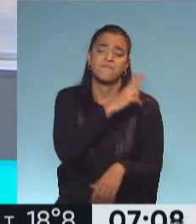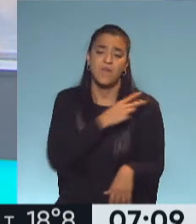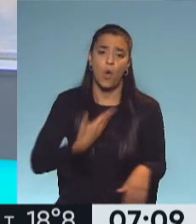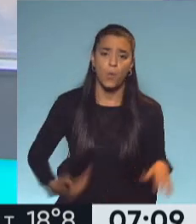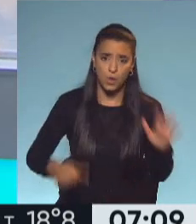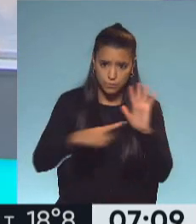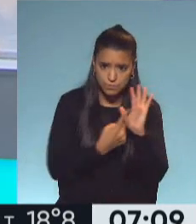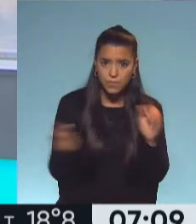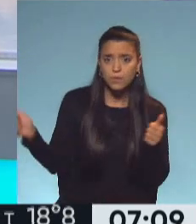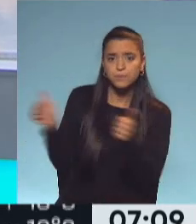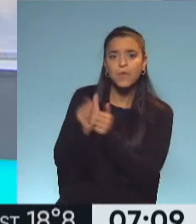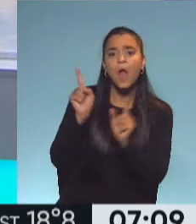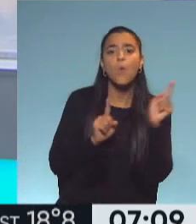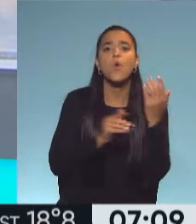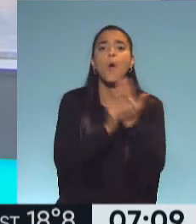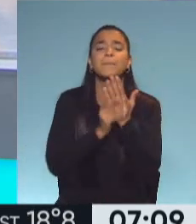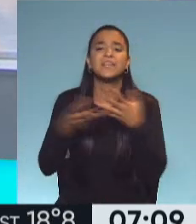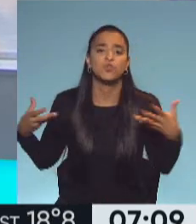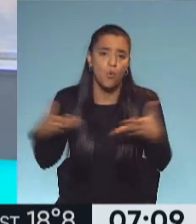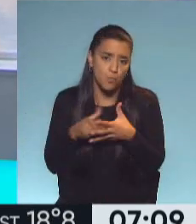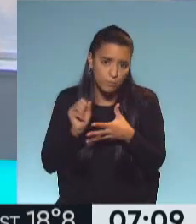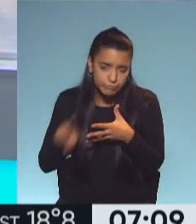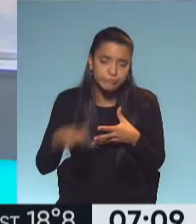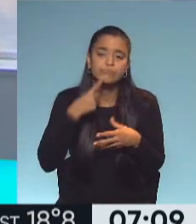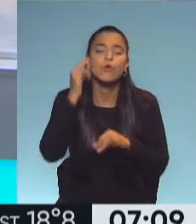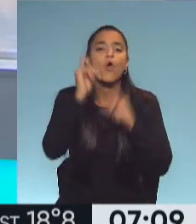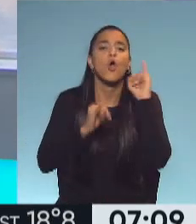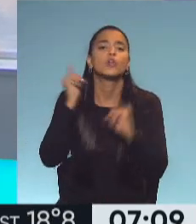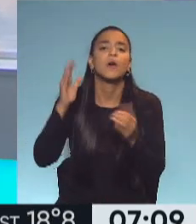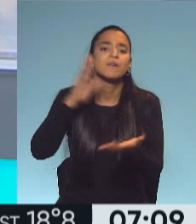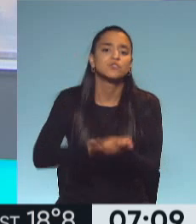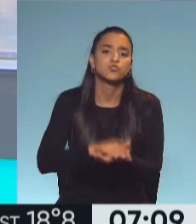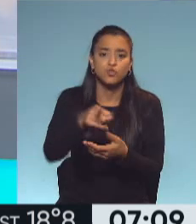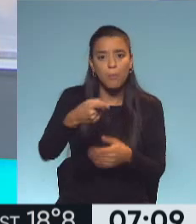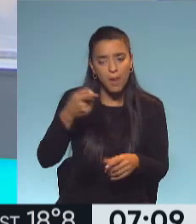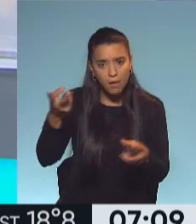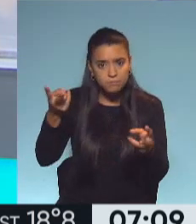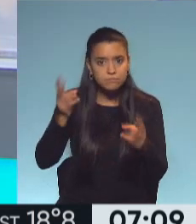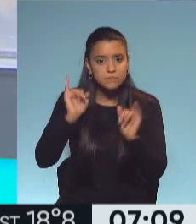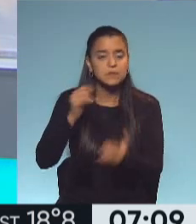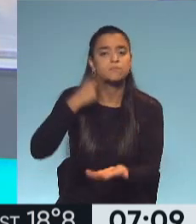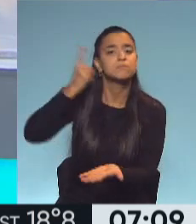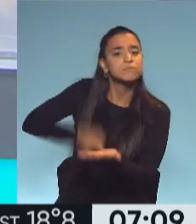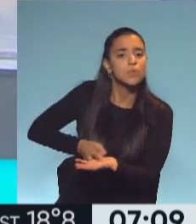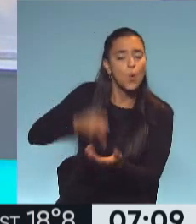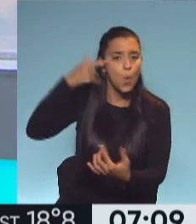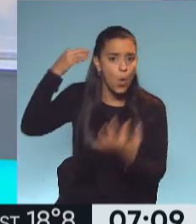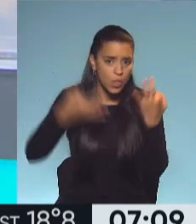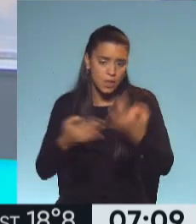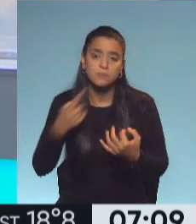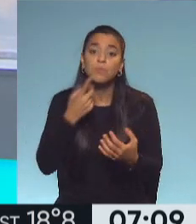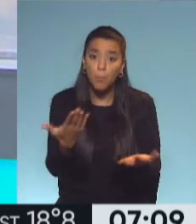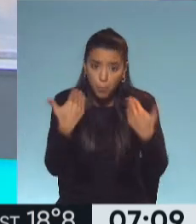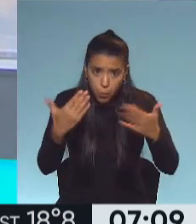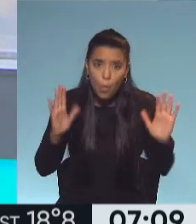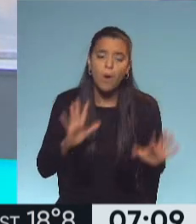Buenos Aires, acompañado por algunos ministros de su gabinete, daba cuenta sobre la adhesión, el acatamiento de la medida judicial que